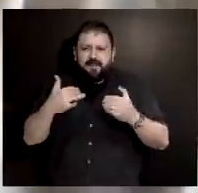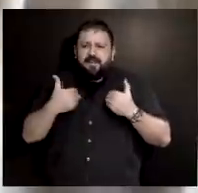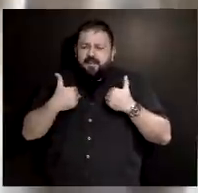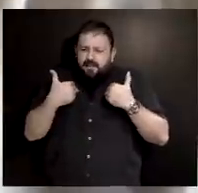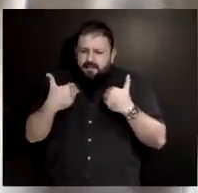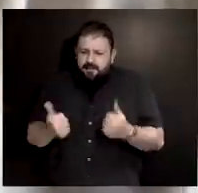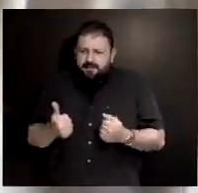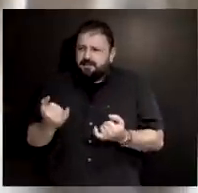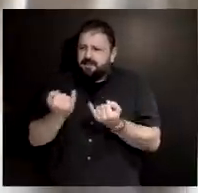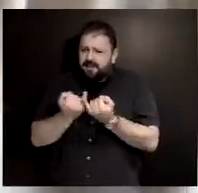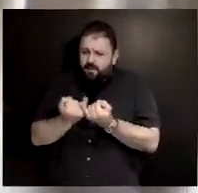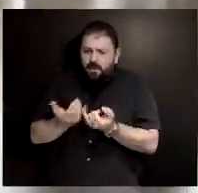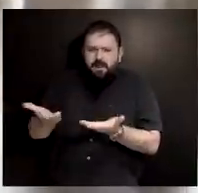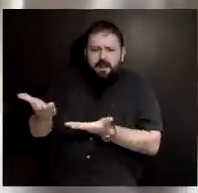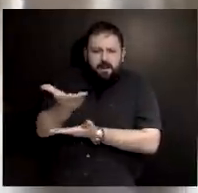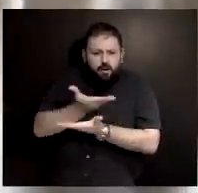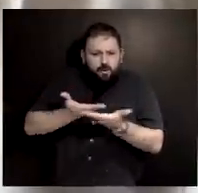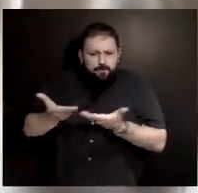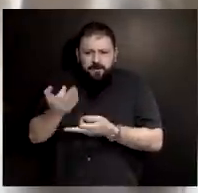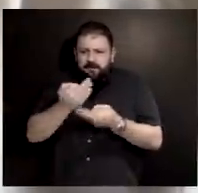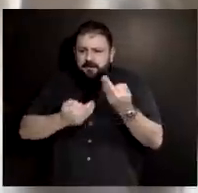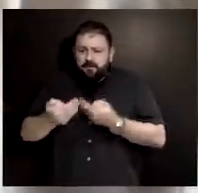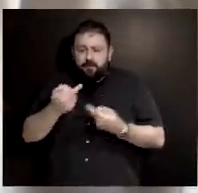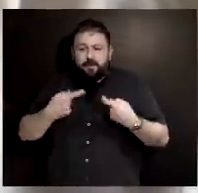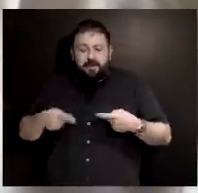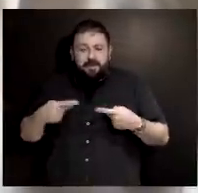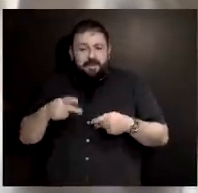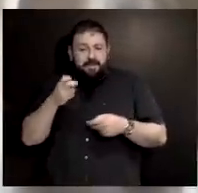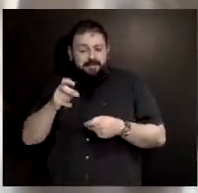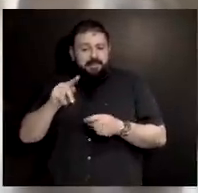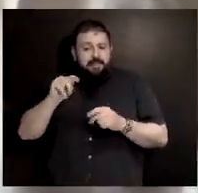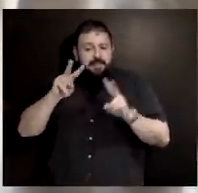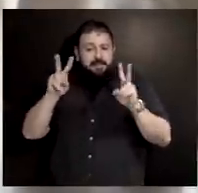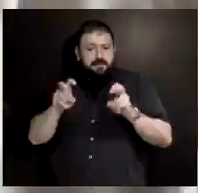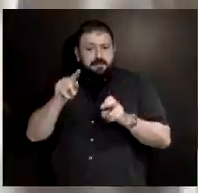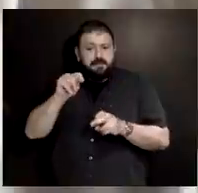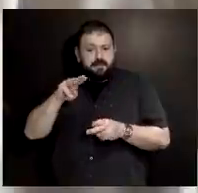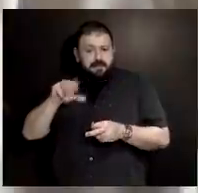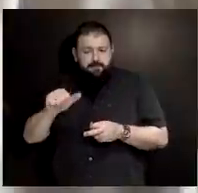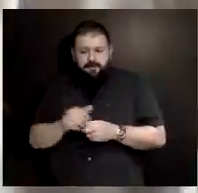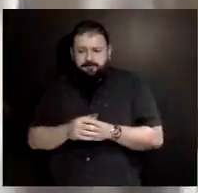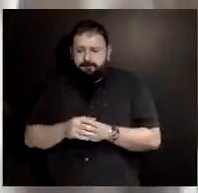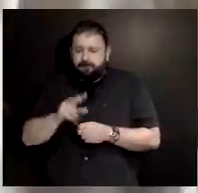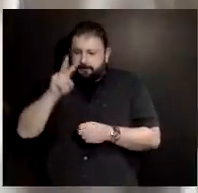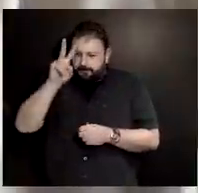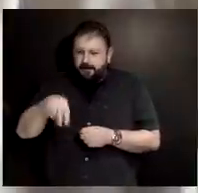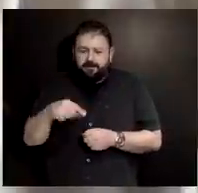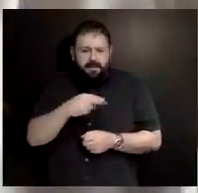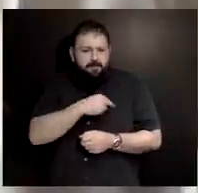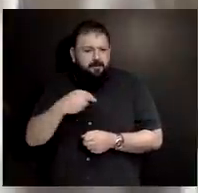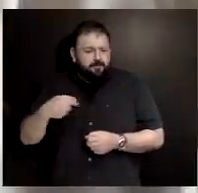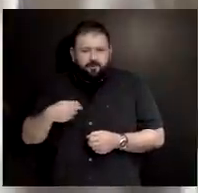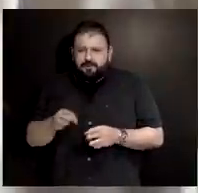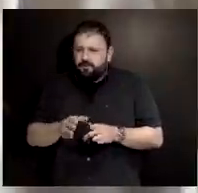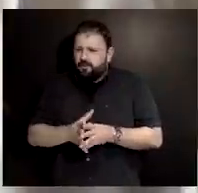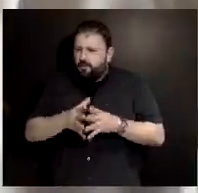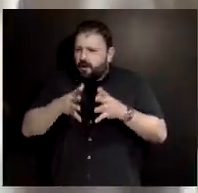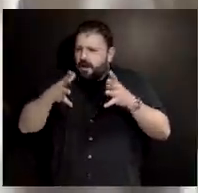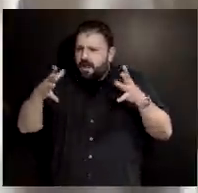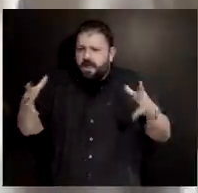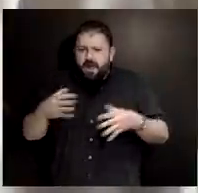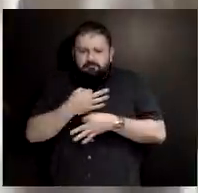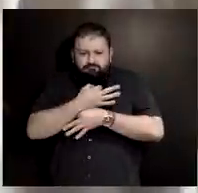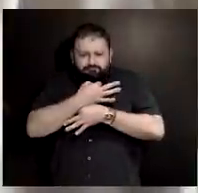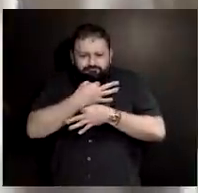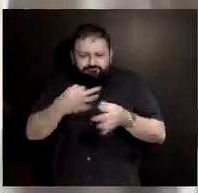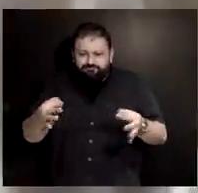a su gente lo que va a pasar en el tema de extravaganas, porque para nosotros es una gran noticia, nos vamos a empezar a ver de alguna forma muy